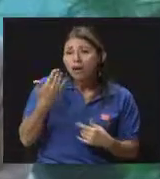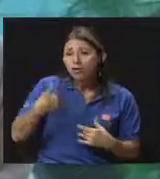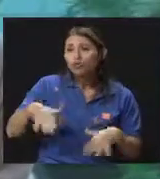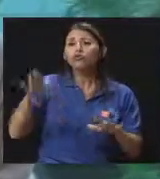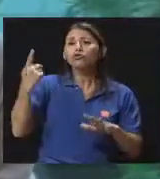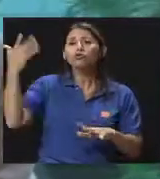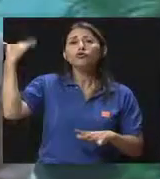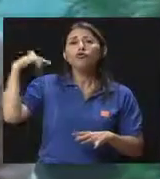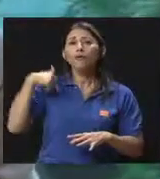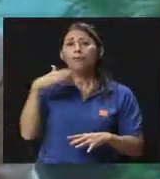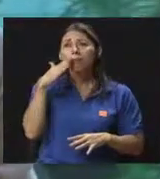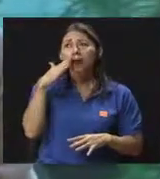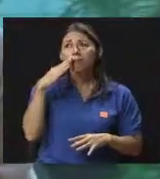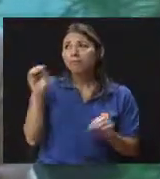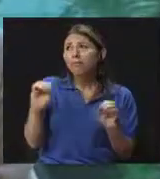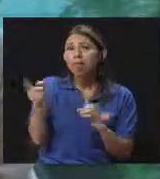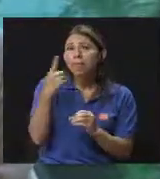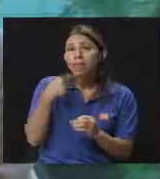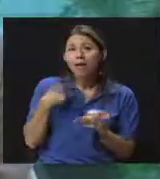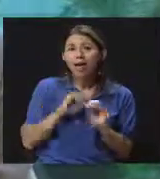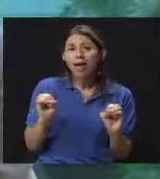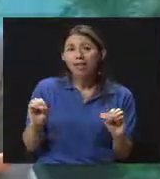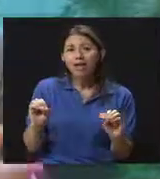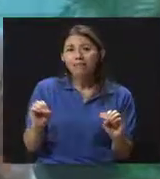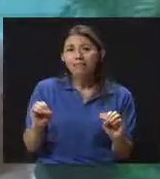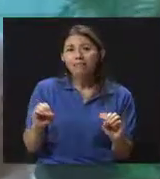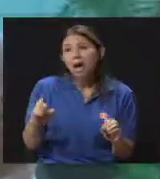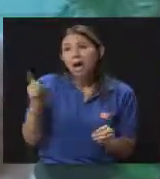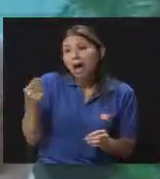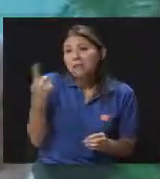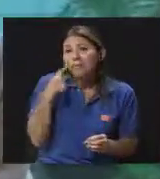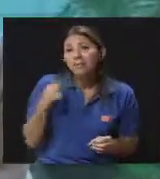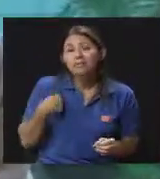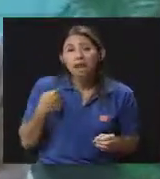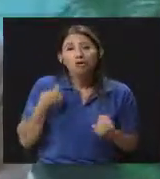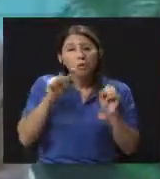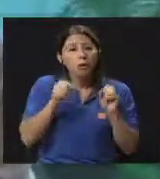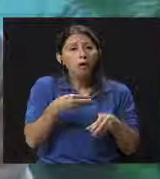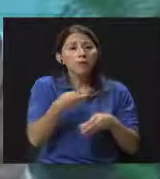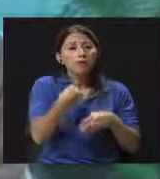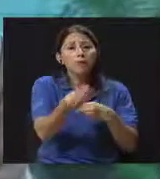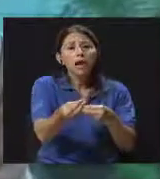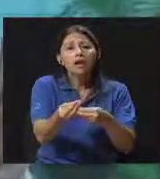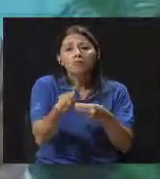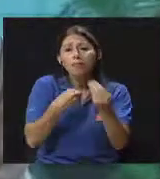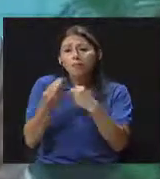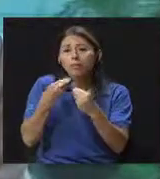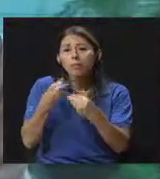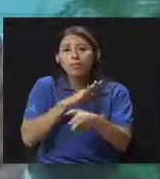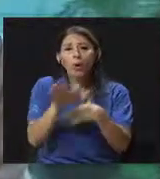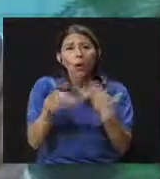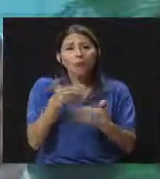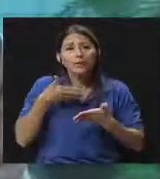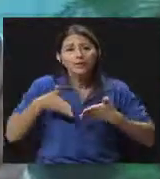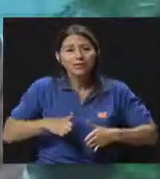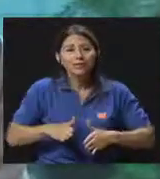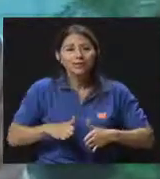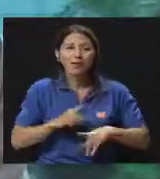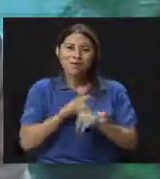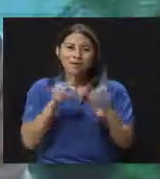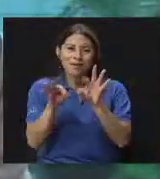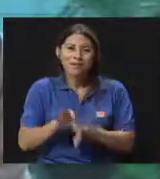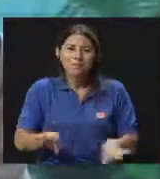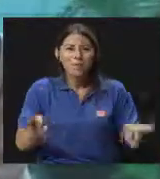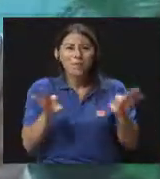nada. Cuando yo fui mamá, a mí me decían que le podía dar de todo a mis hijos y qué importante es estar orientados e